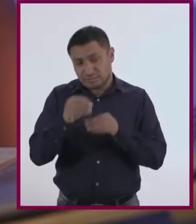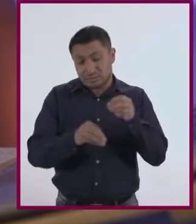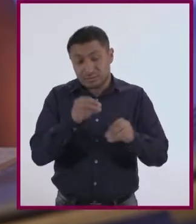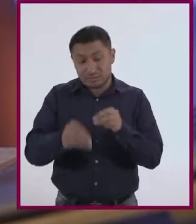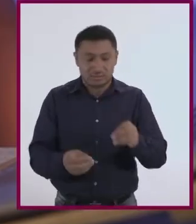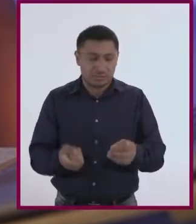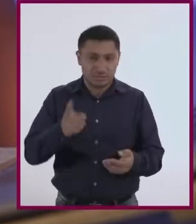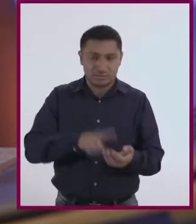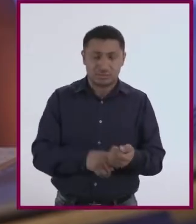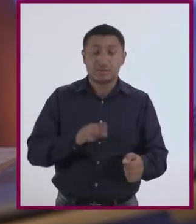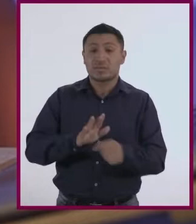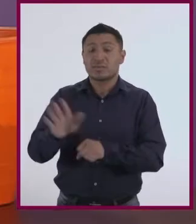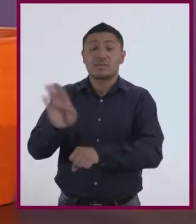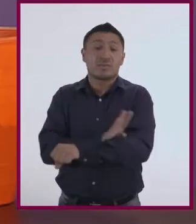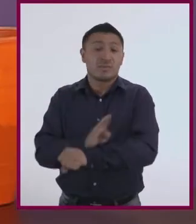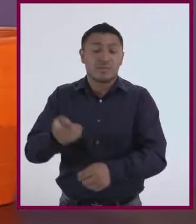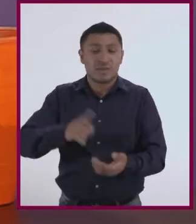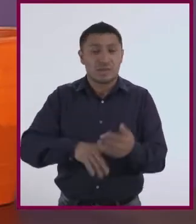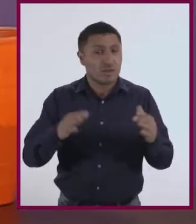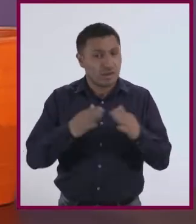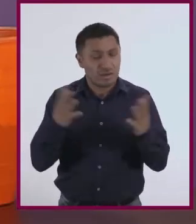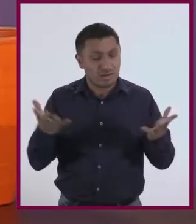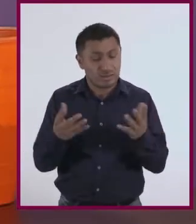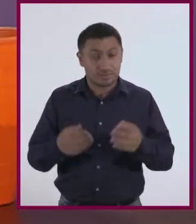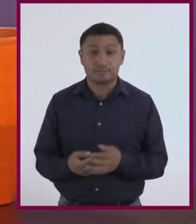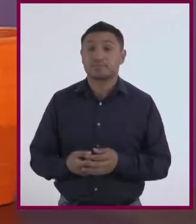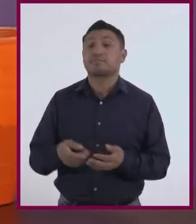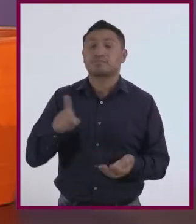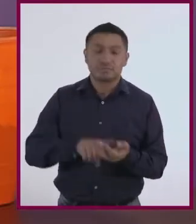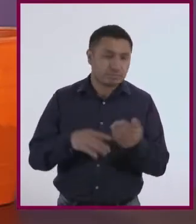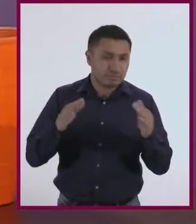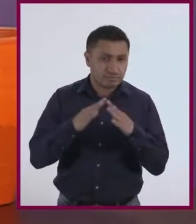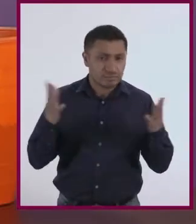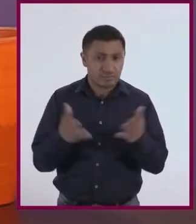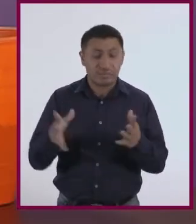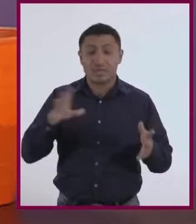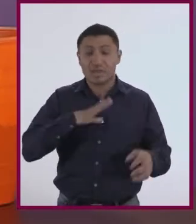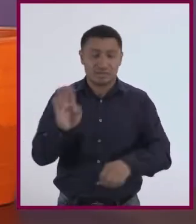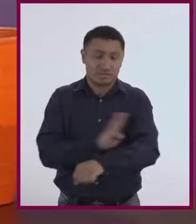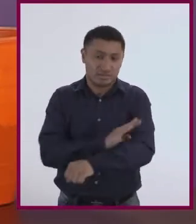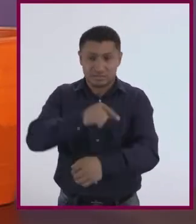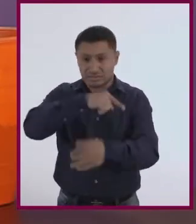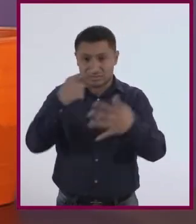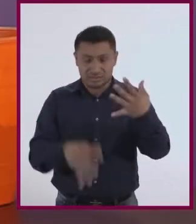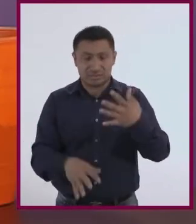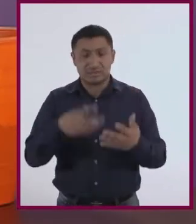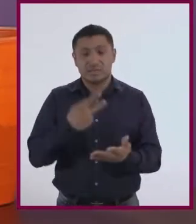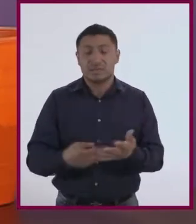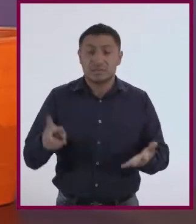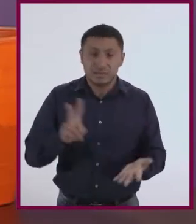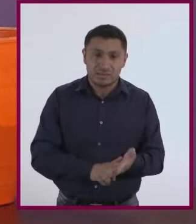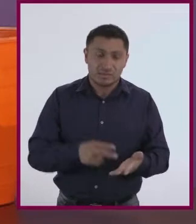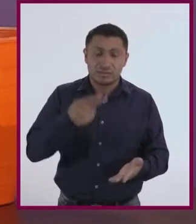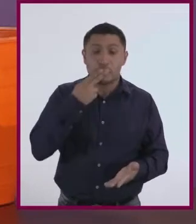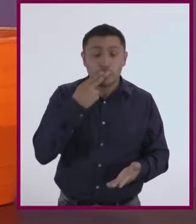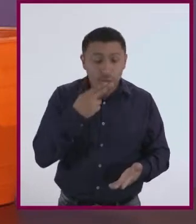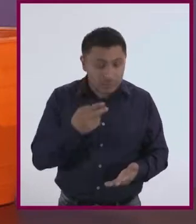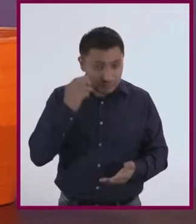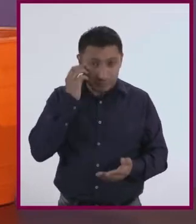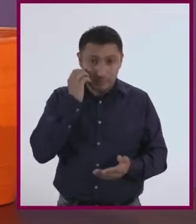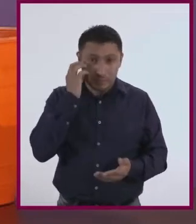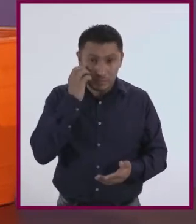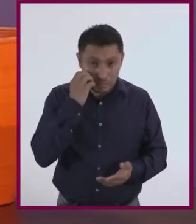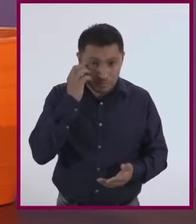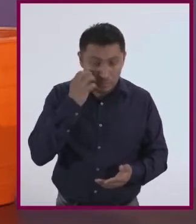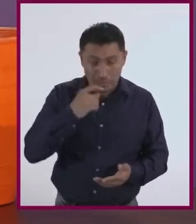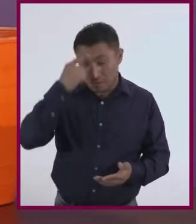ventajas tiene hacer una composta en casa? Hacer una composta en casa tiene varios beneficios. Recicla los residuos orgánicos domésticos, sirve como